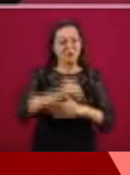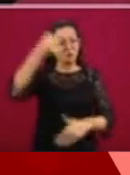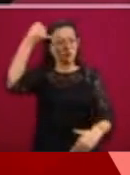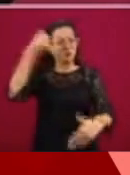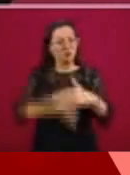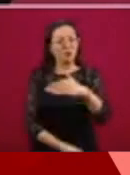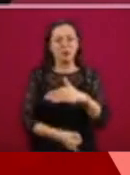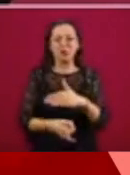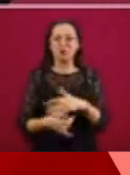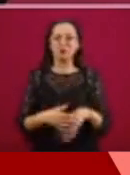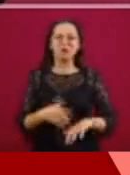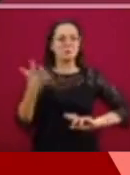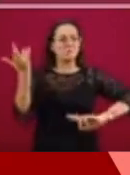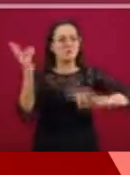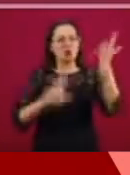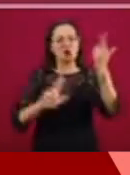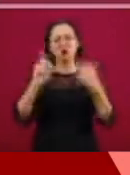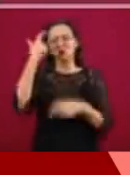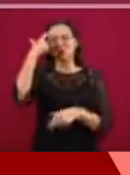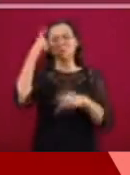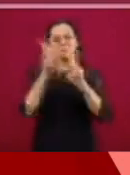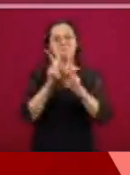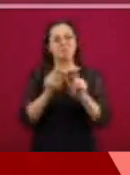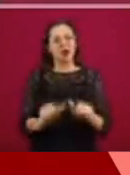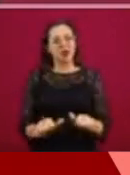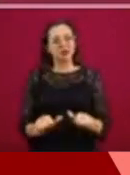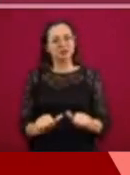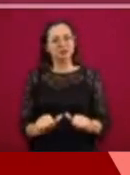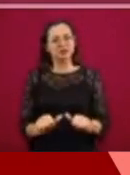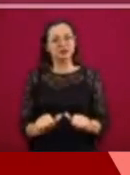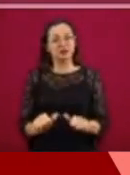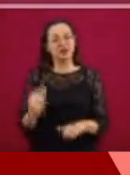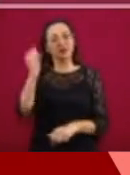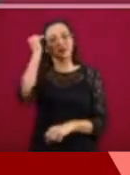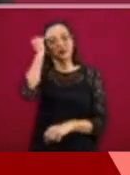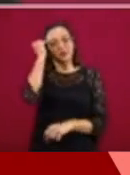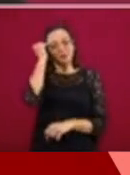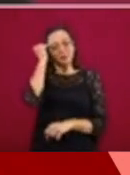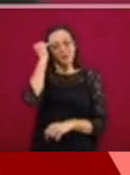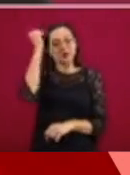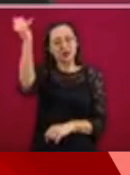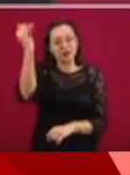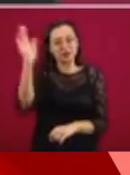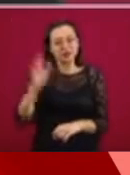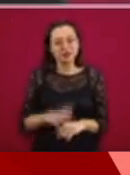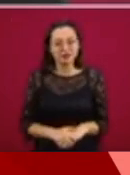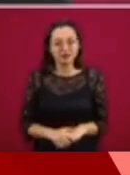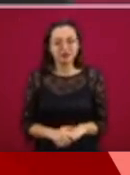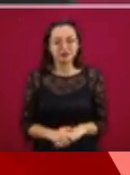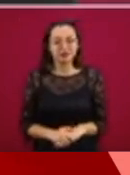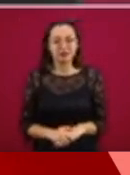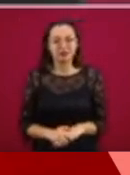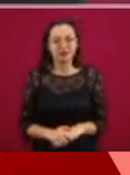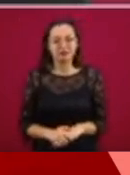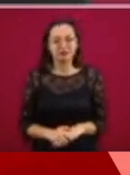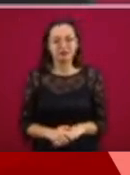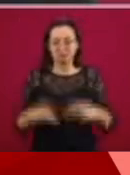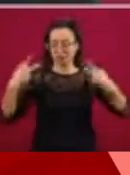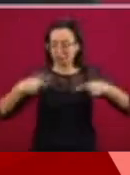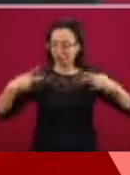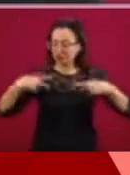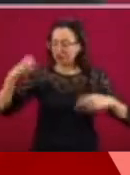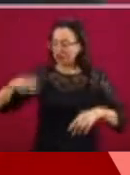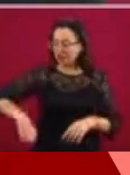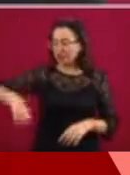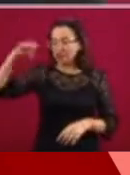pacífica imagínense elevar a rango constitucional del derecho de los adultos